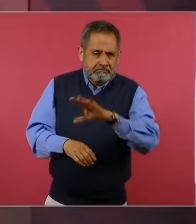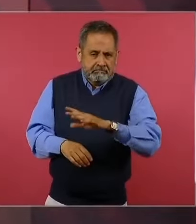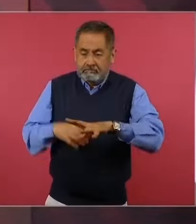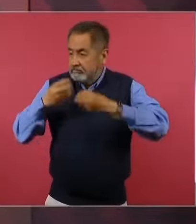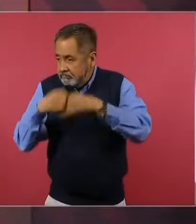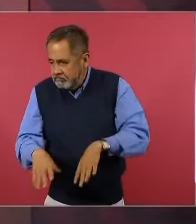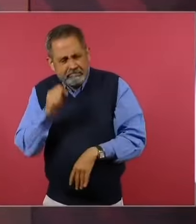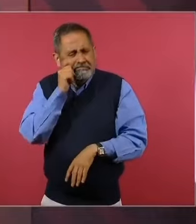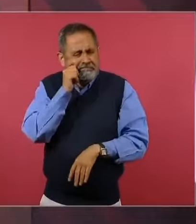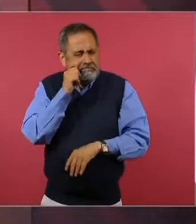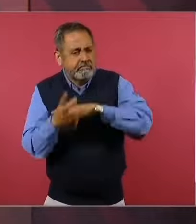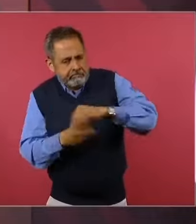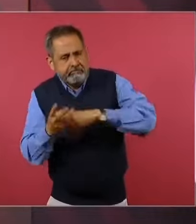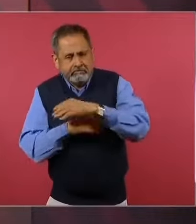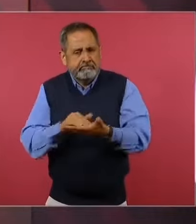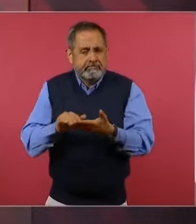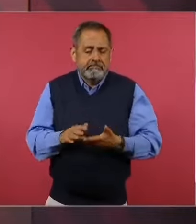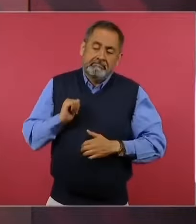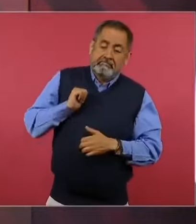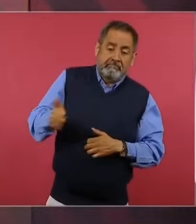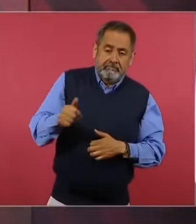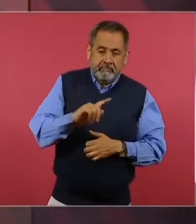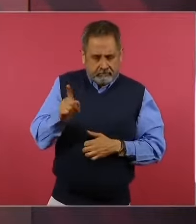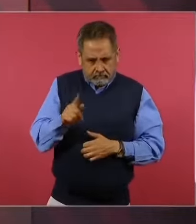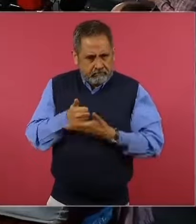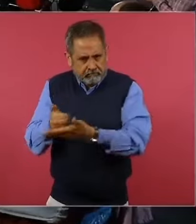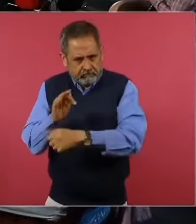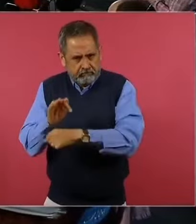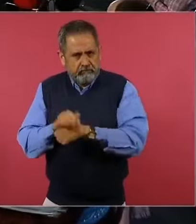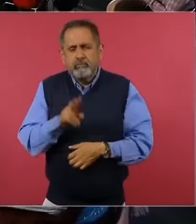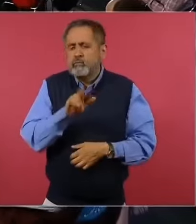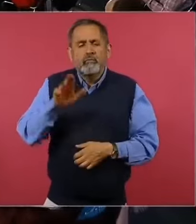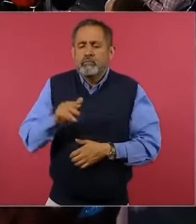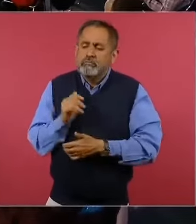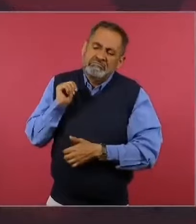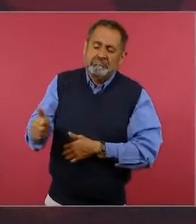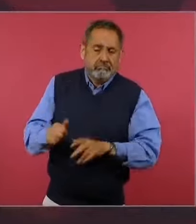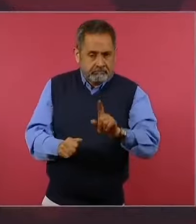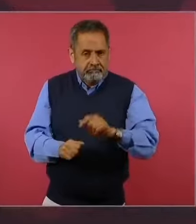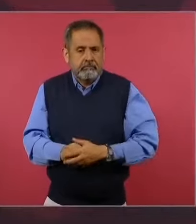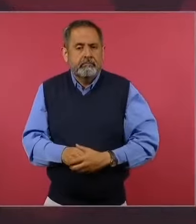resuelve. No van a quedar desamparados, nunca van a quedar desamparados.